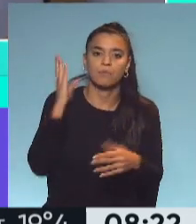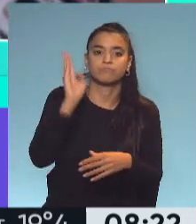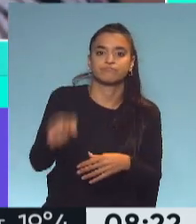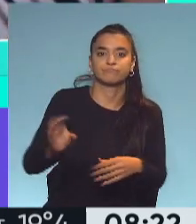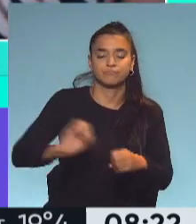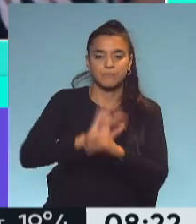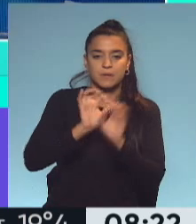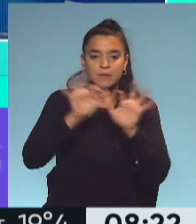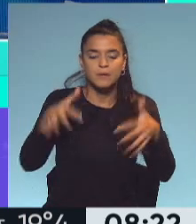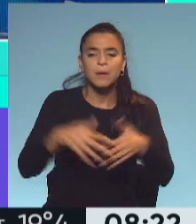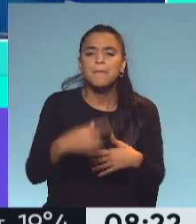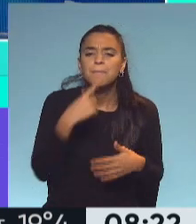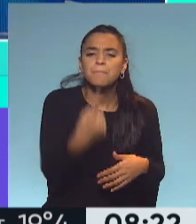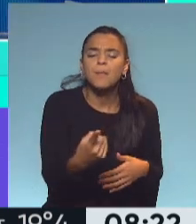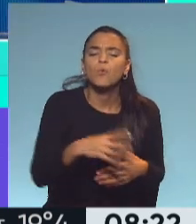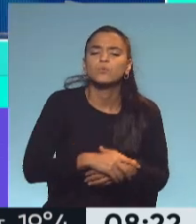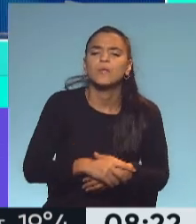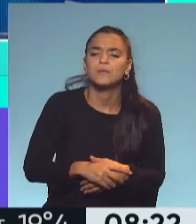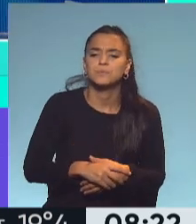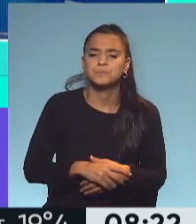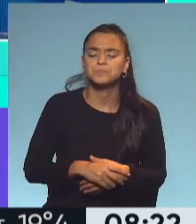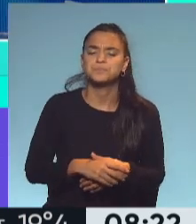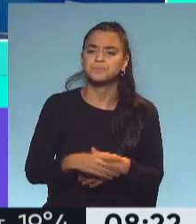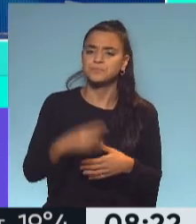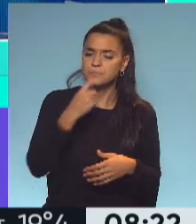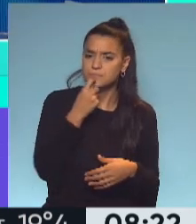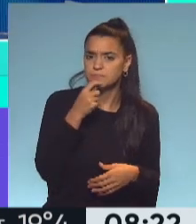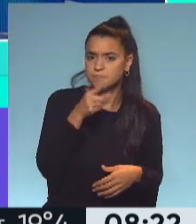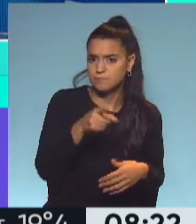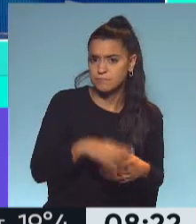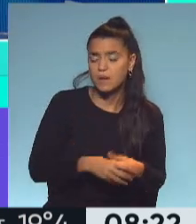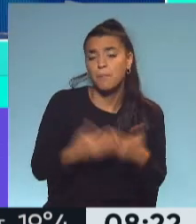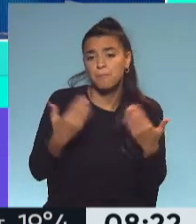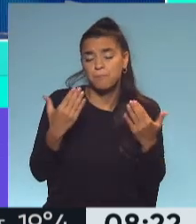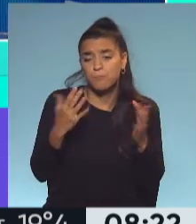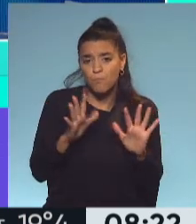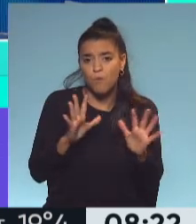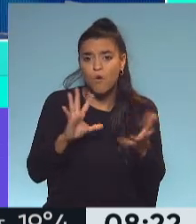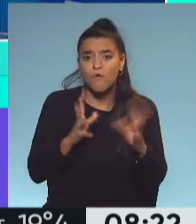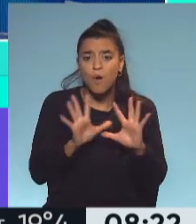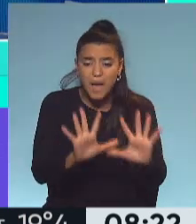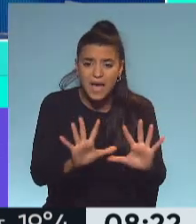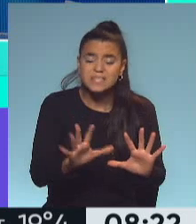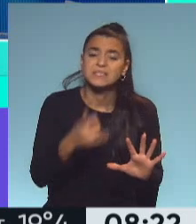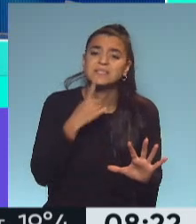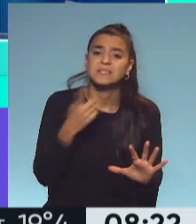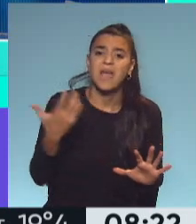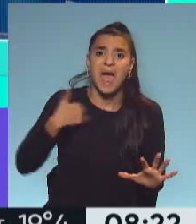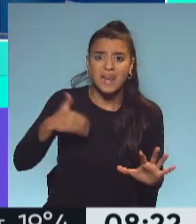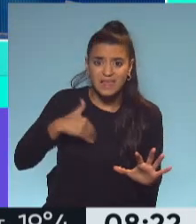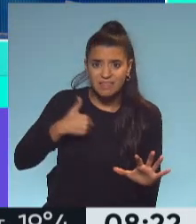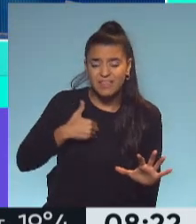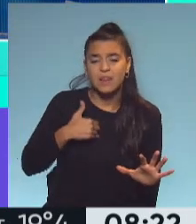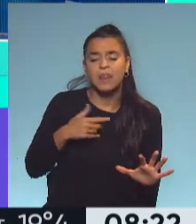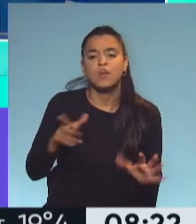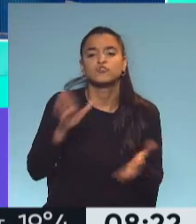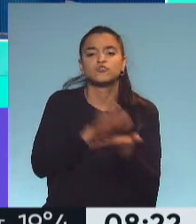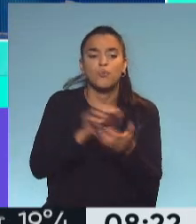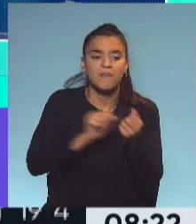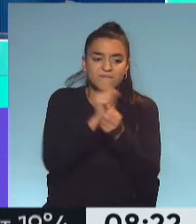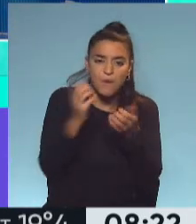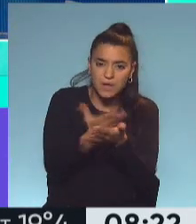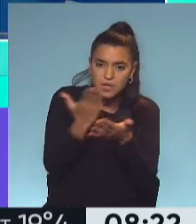pesadilla. Cecilia, consultarle en este sentido si esta posición puntualmente que ha logrado nuestro país en cuanto a la